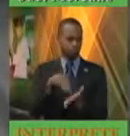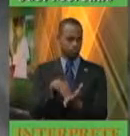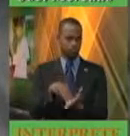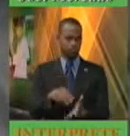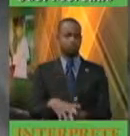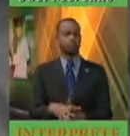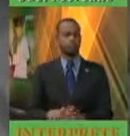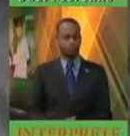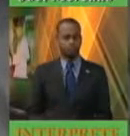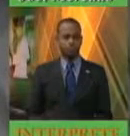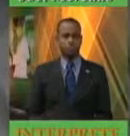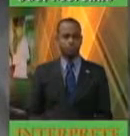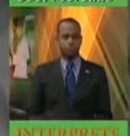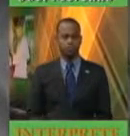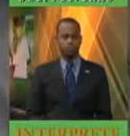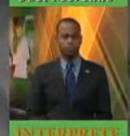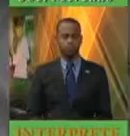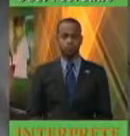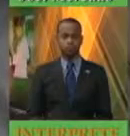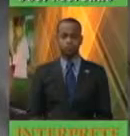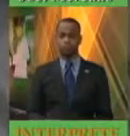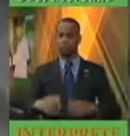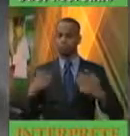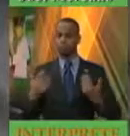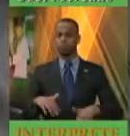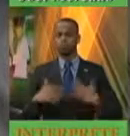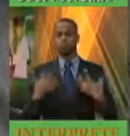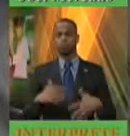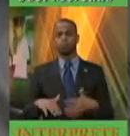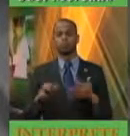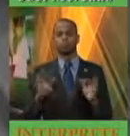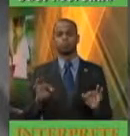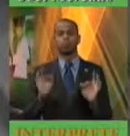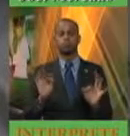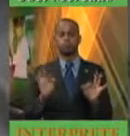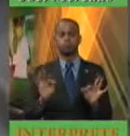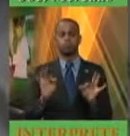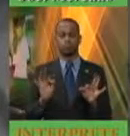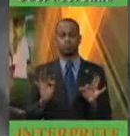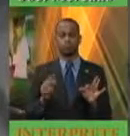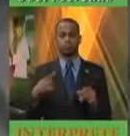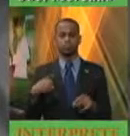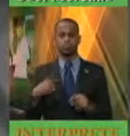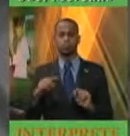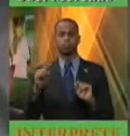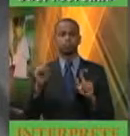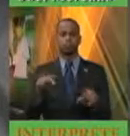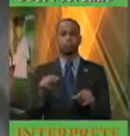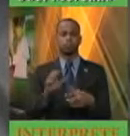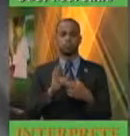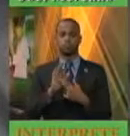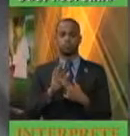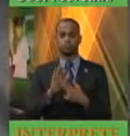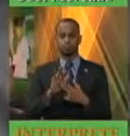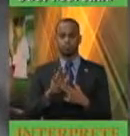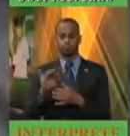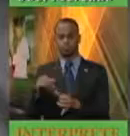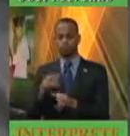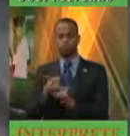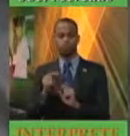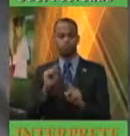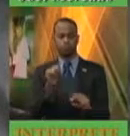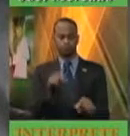en Valverde. Y excelente. Fructífero, yo fructífero. Asistí representando la